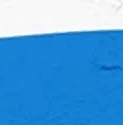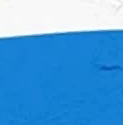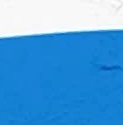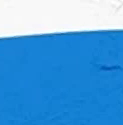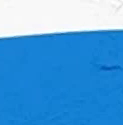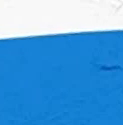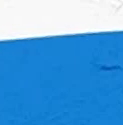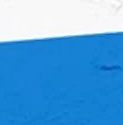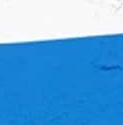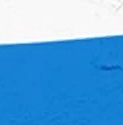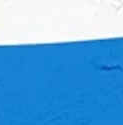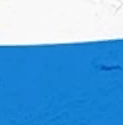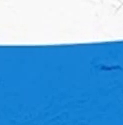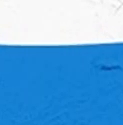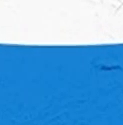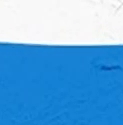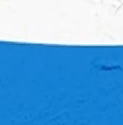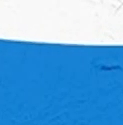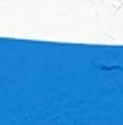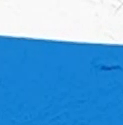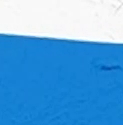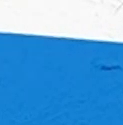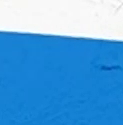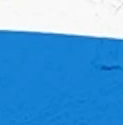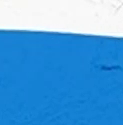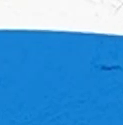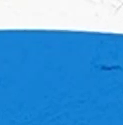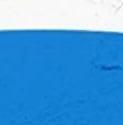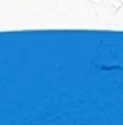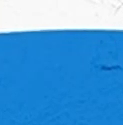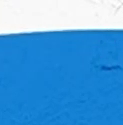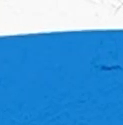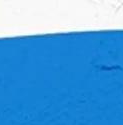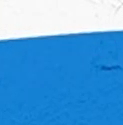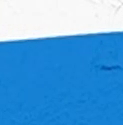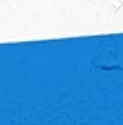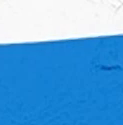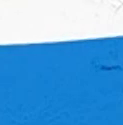esperanza de cumplir tus sueños. Bienvenidos al sorteo Loto.